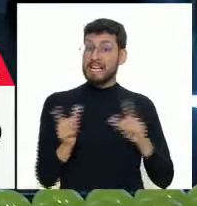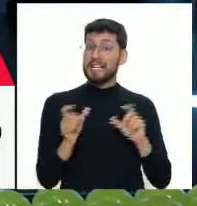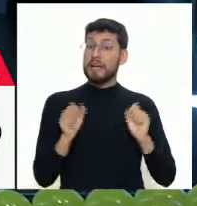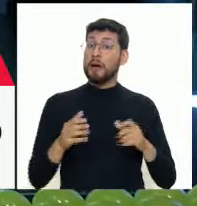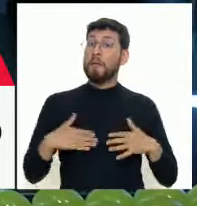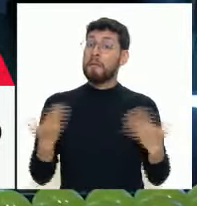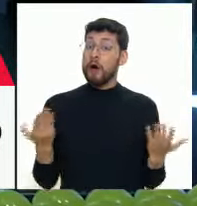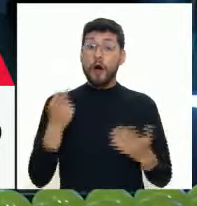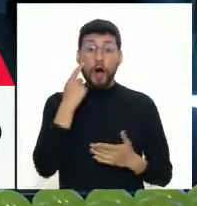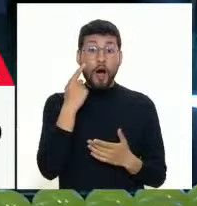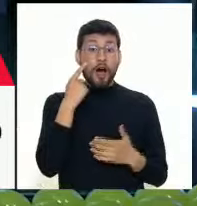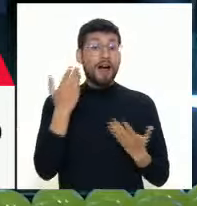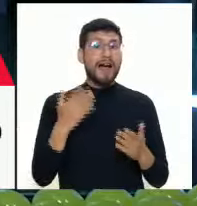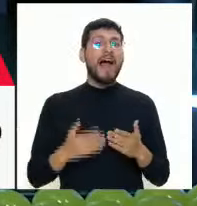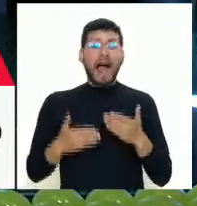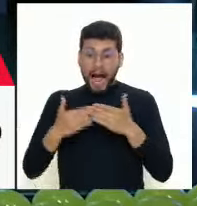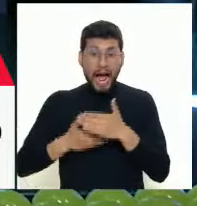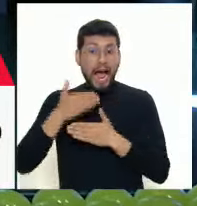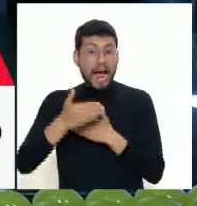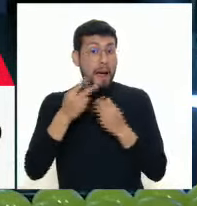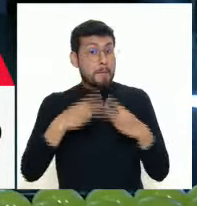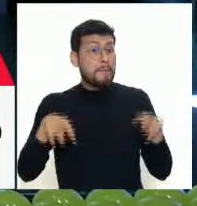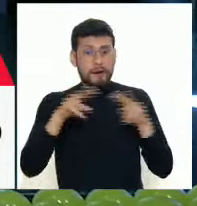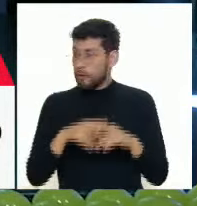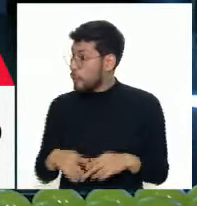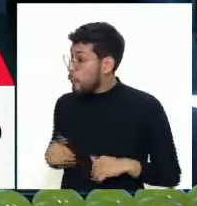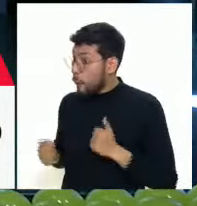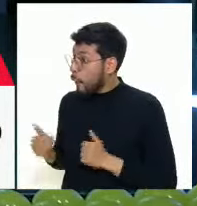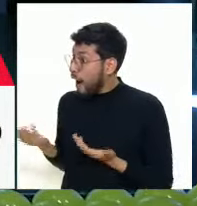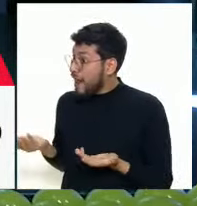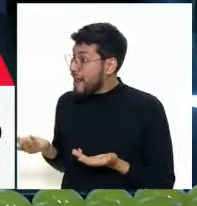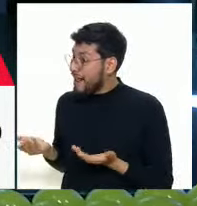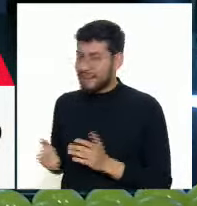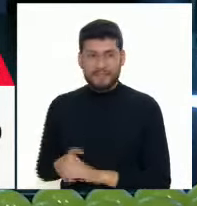para conocer el siguiente valor. ¿Cuál es?